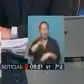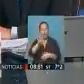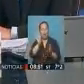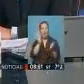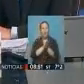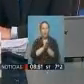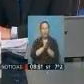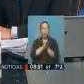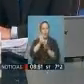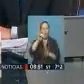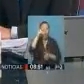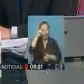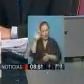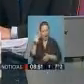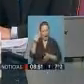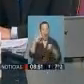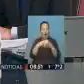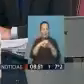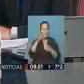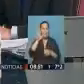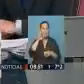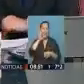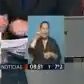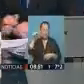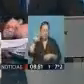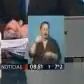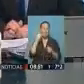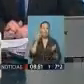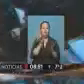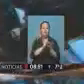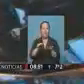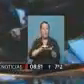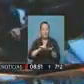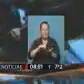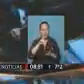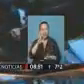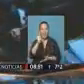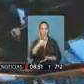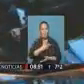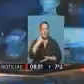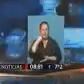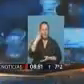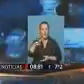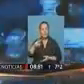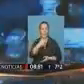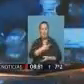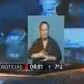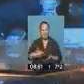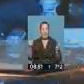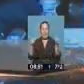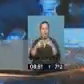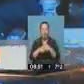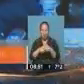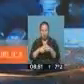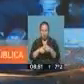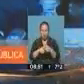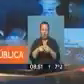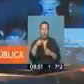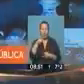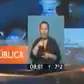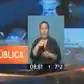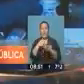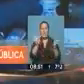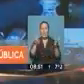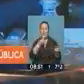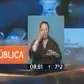con la OEA, con la Organización de Estados Americanos. Estamos junto a la diputada Karina Banfi, vicepresidenta de la Comisión de